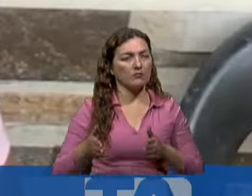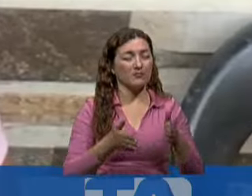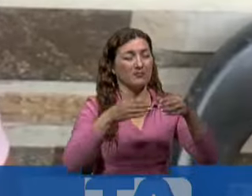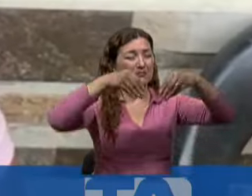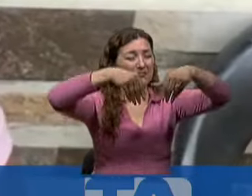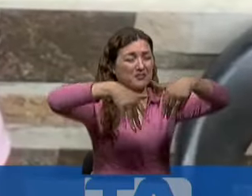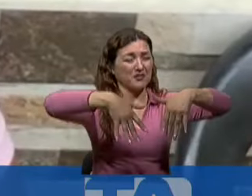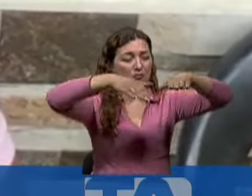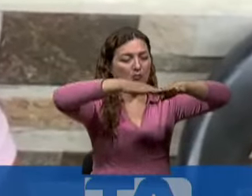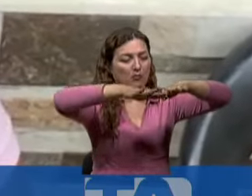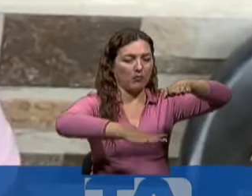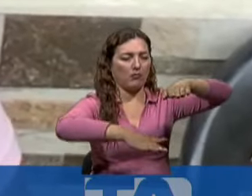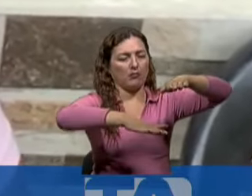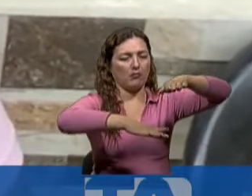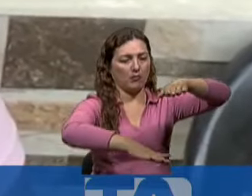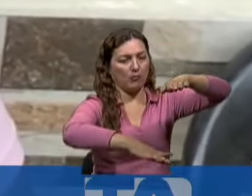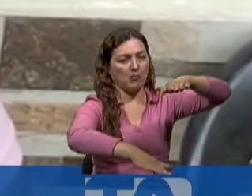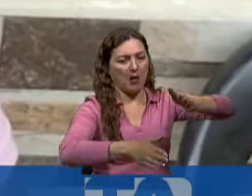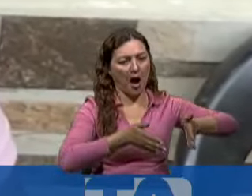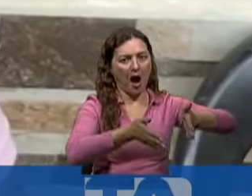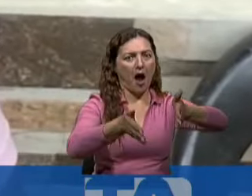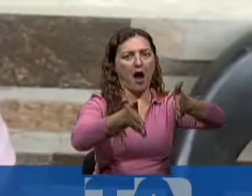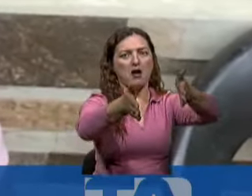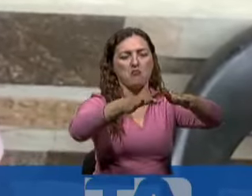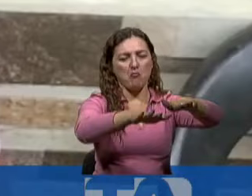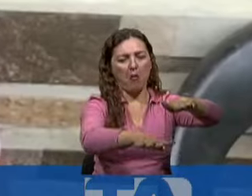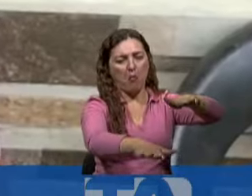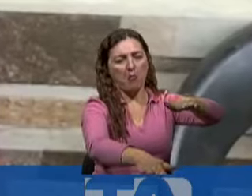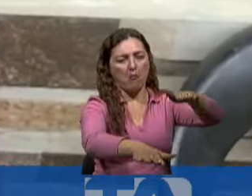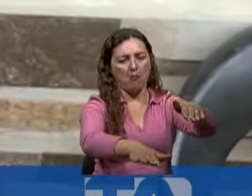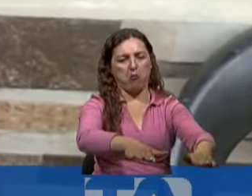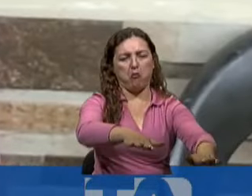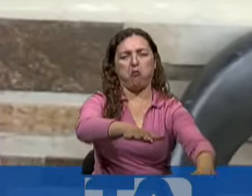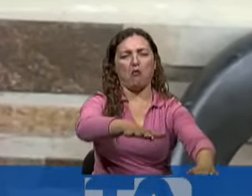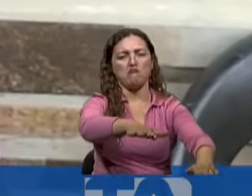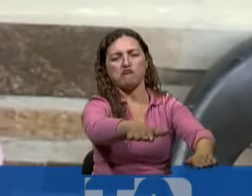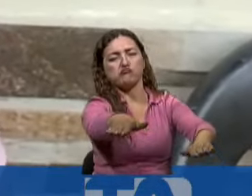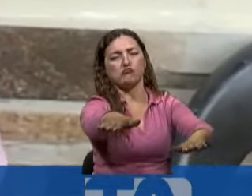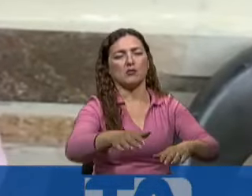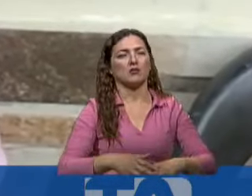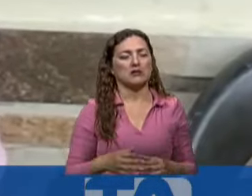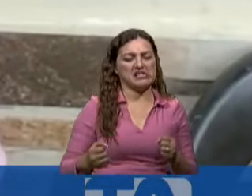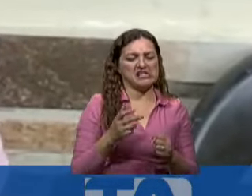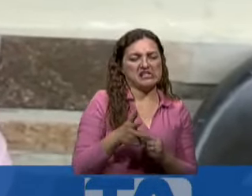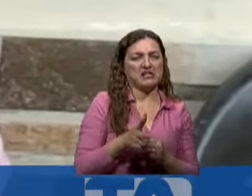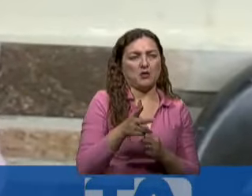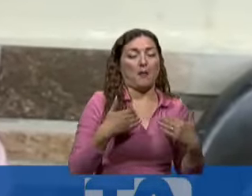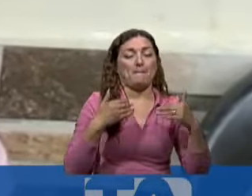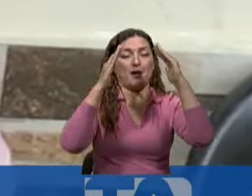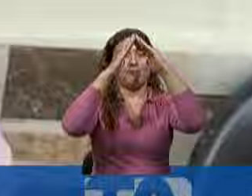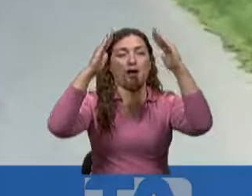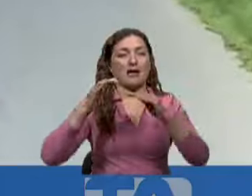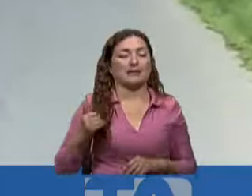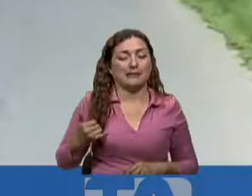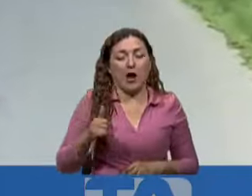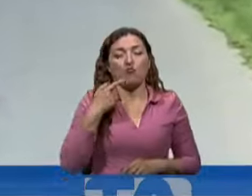lluvia se hundió, se fue hundiendo más. Con eso que se estuvieron abriendo las casas, como quiera aquí, la casa de mi suegra está